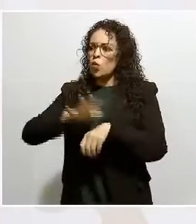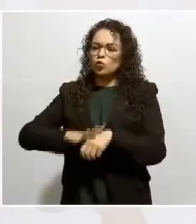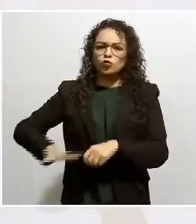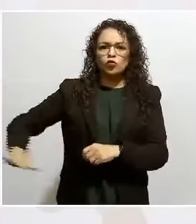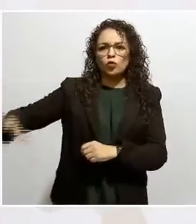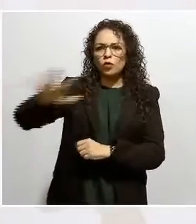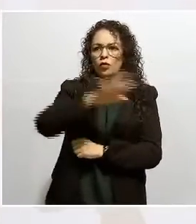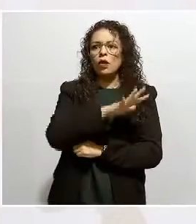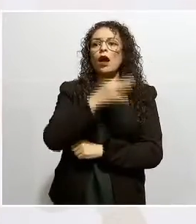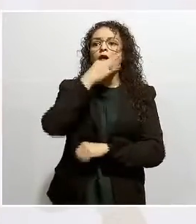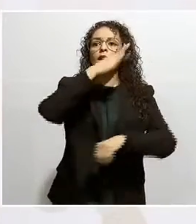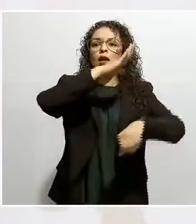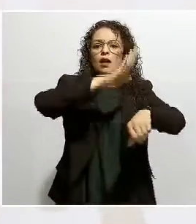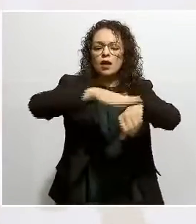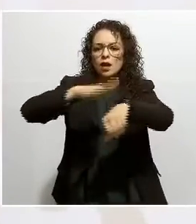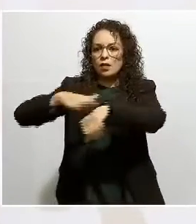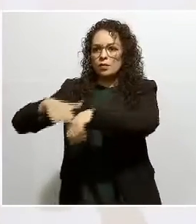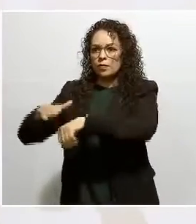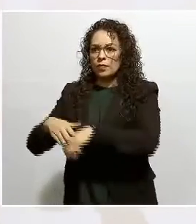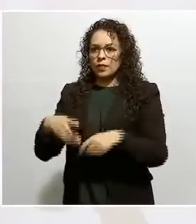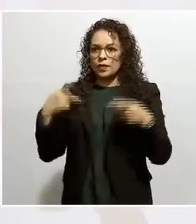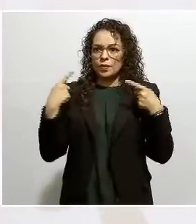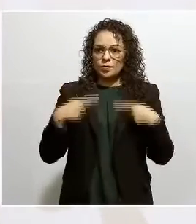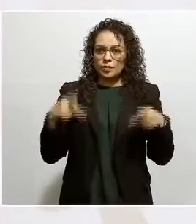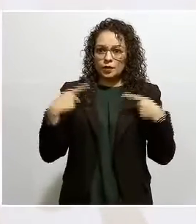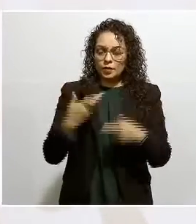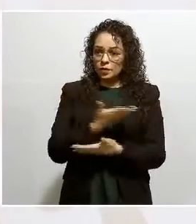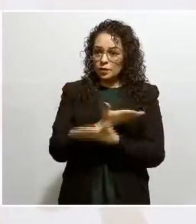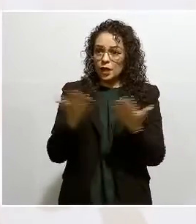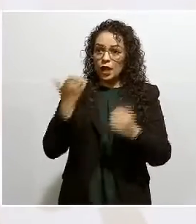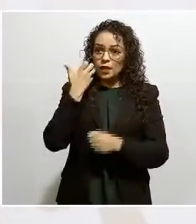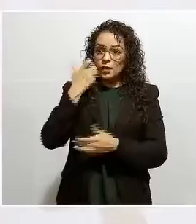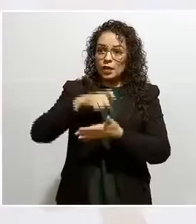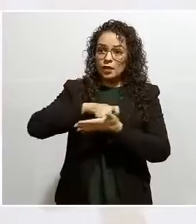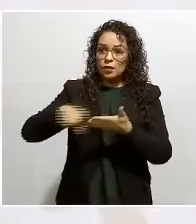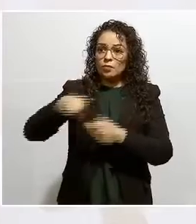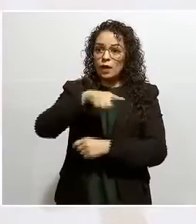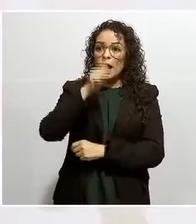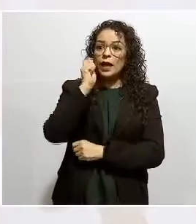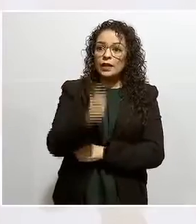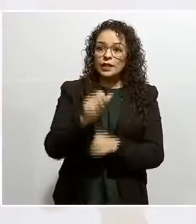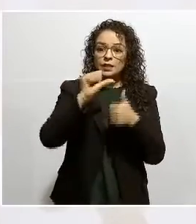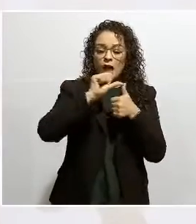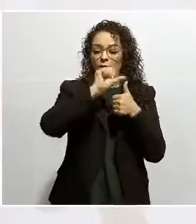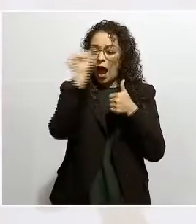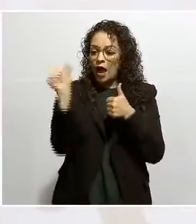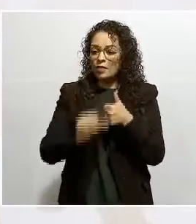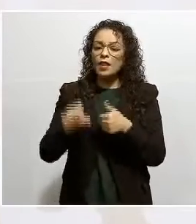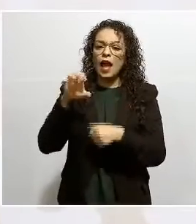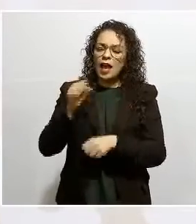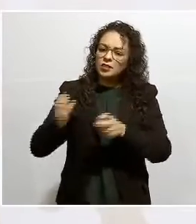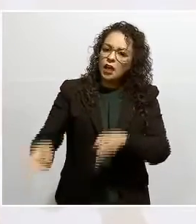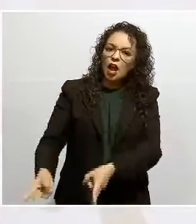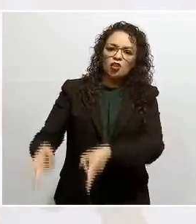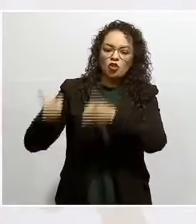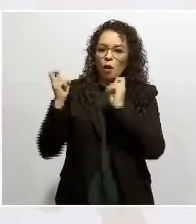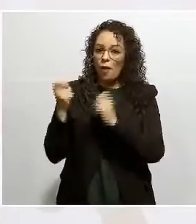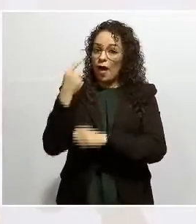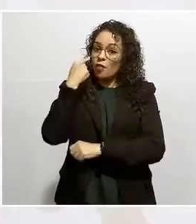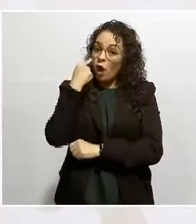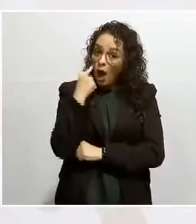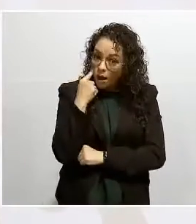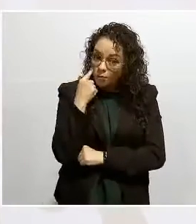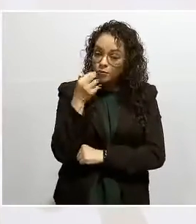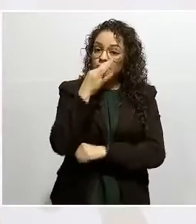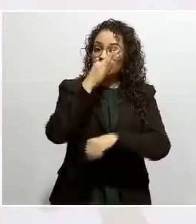época, alertar a los traficantes y a los posibles compradores de que se trata de arte robado. Destaco de esta colección